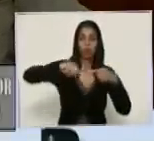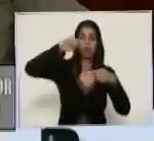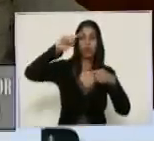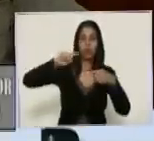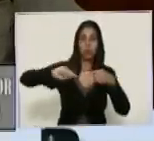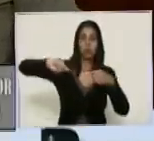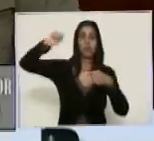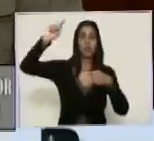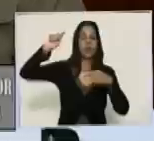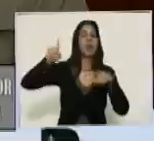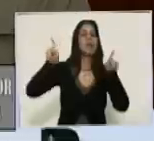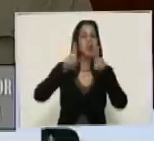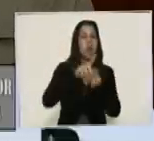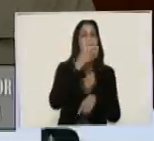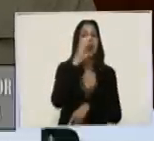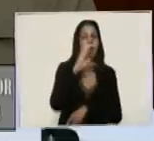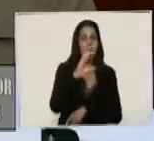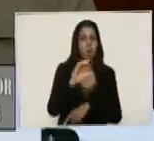de Santos y de Uribe.